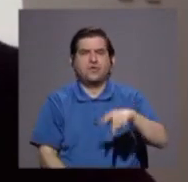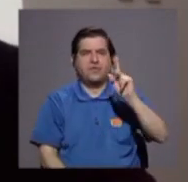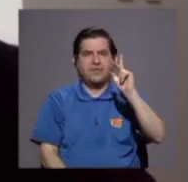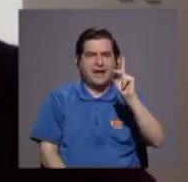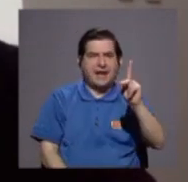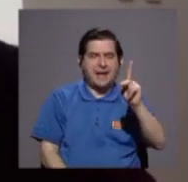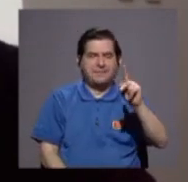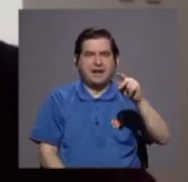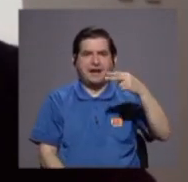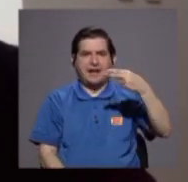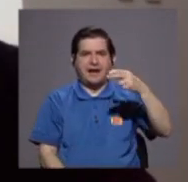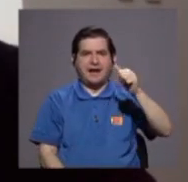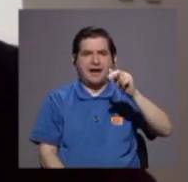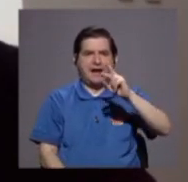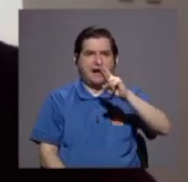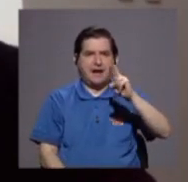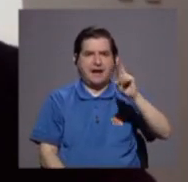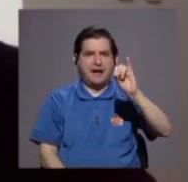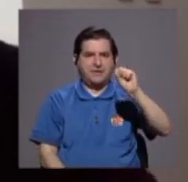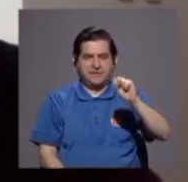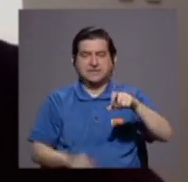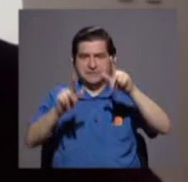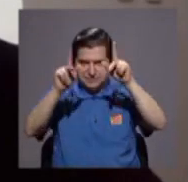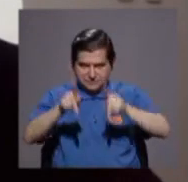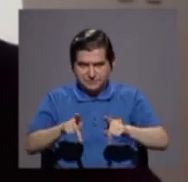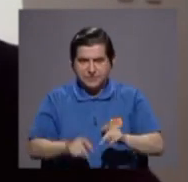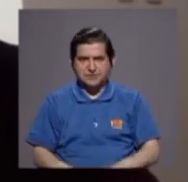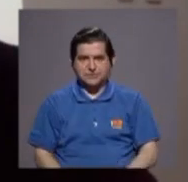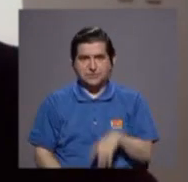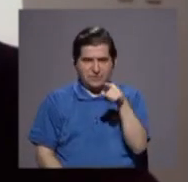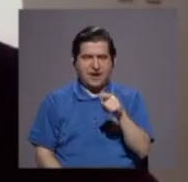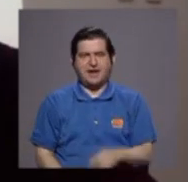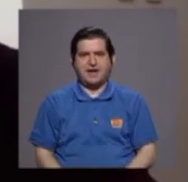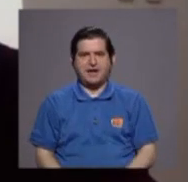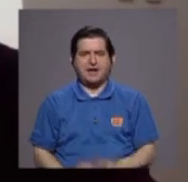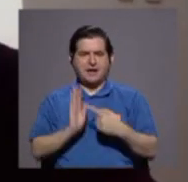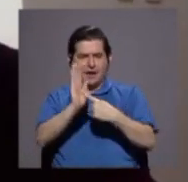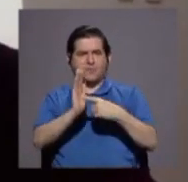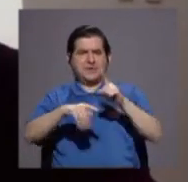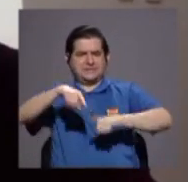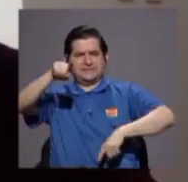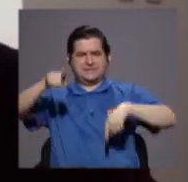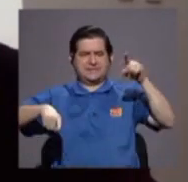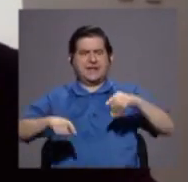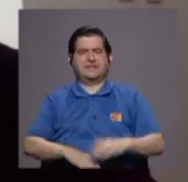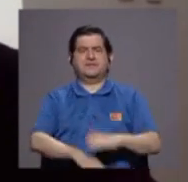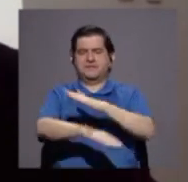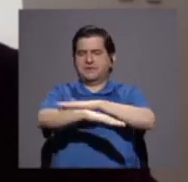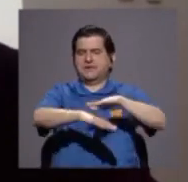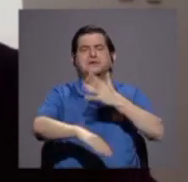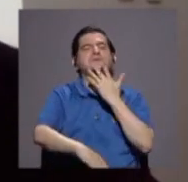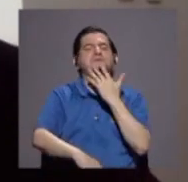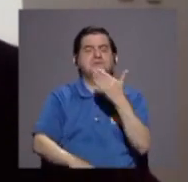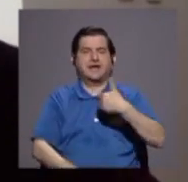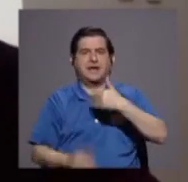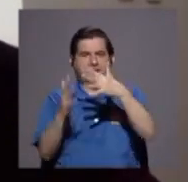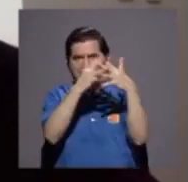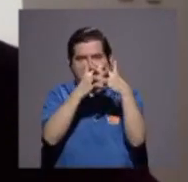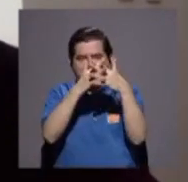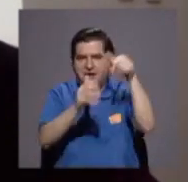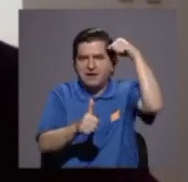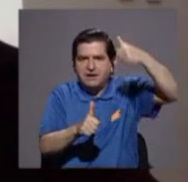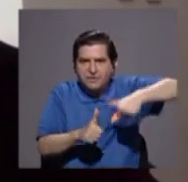Harris como una persona que encarna esa diversidad étnica que hay en Estados Unidos,